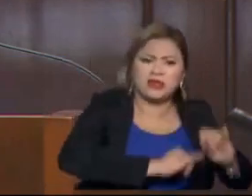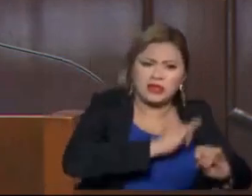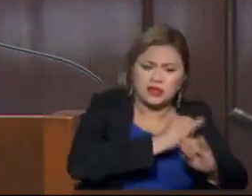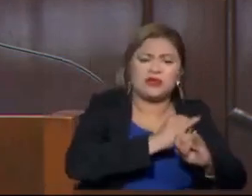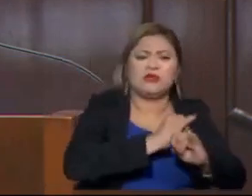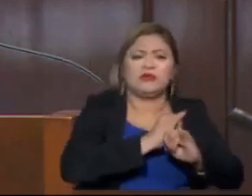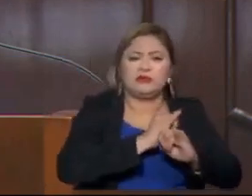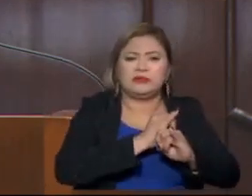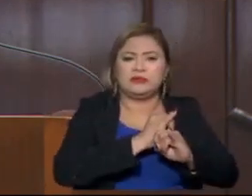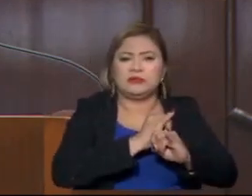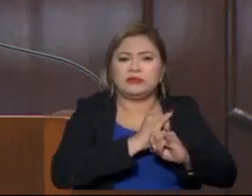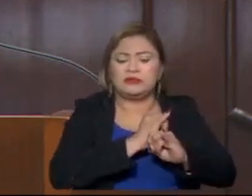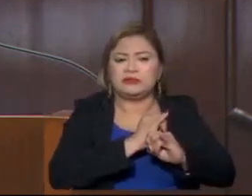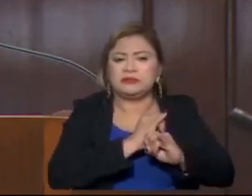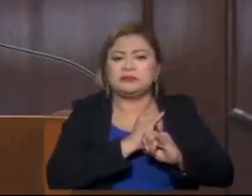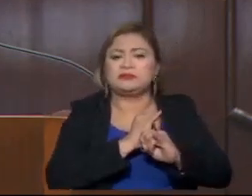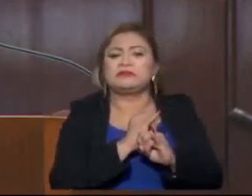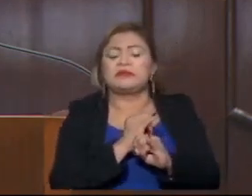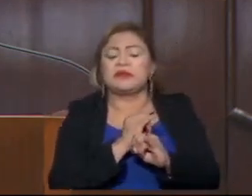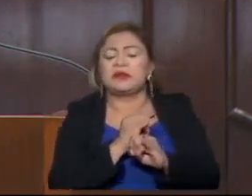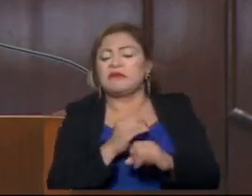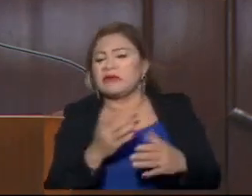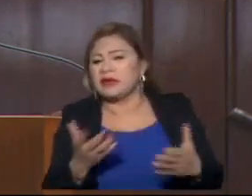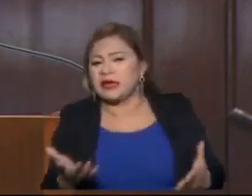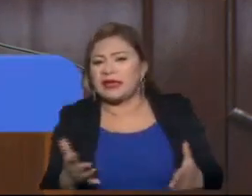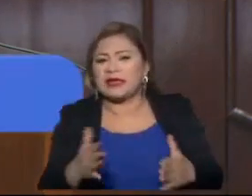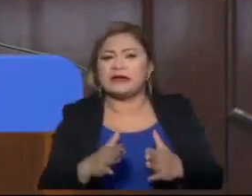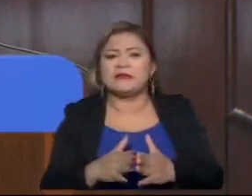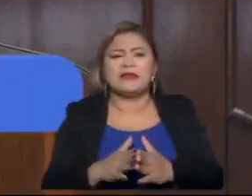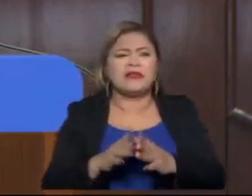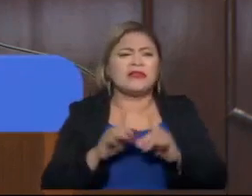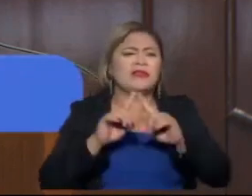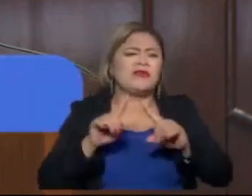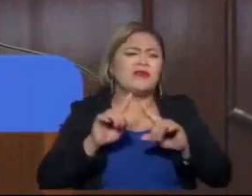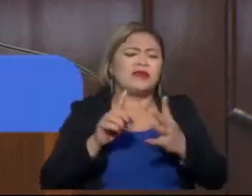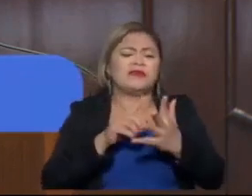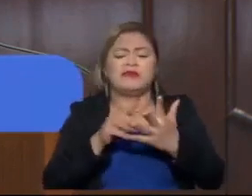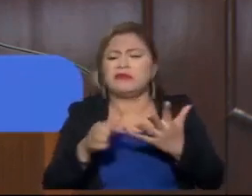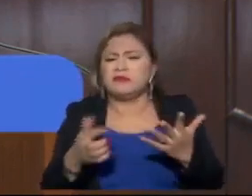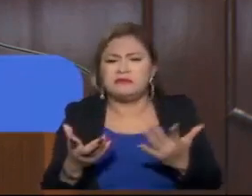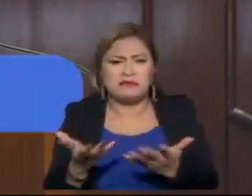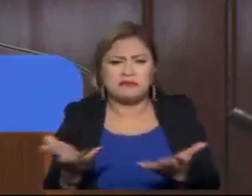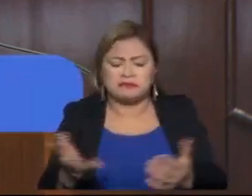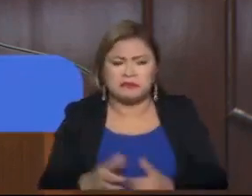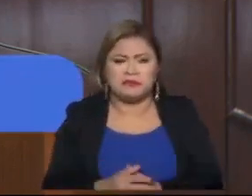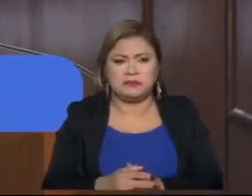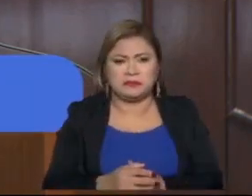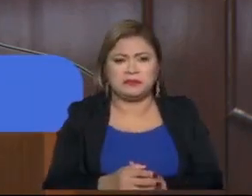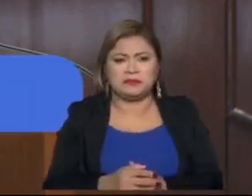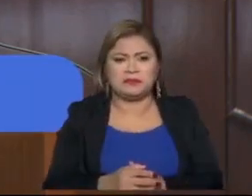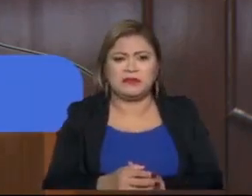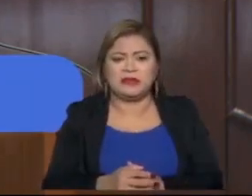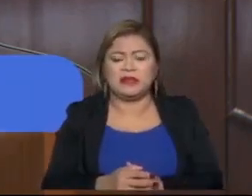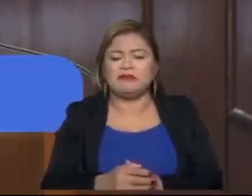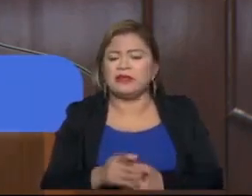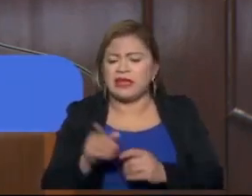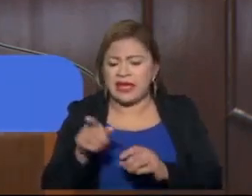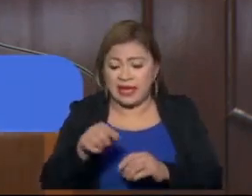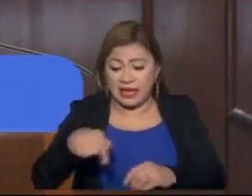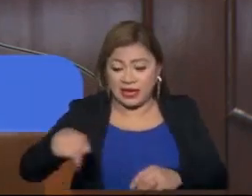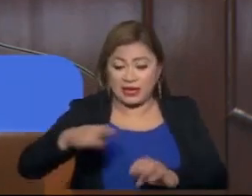diversos sectores con amplia trayectoria en diversas disciplinas. Ese equipo